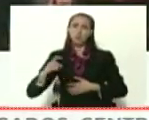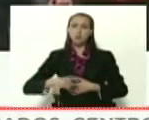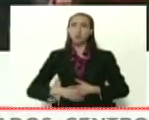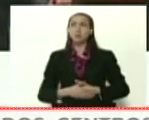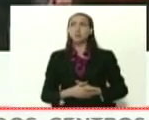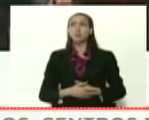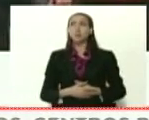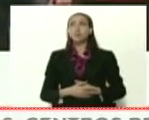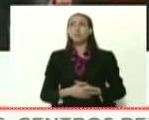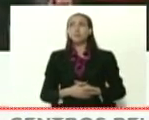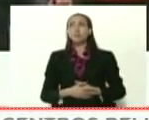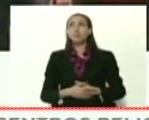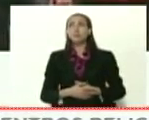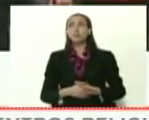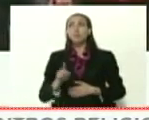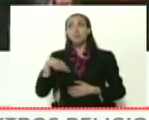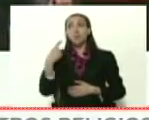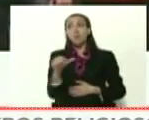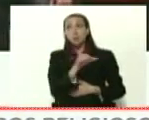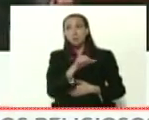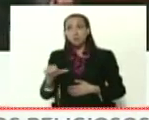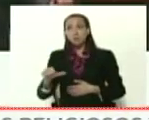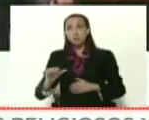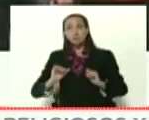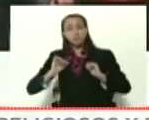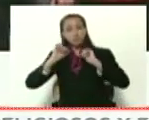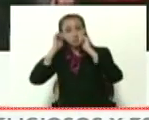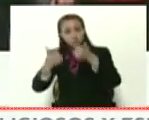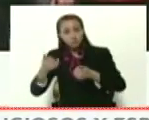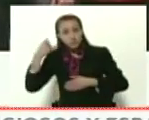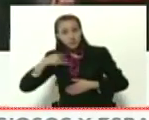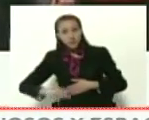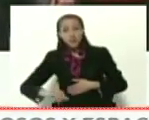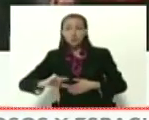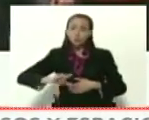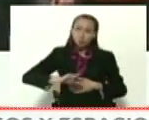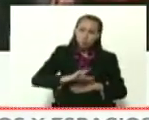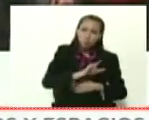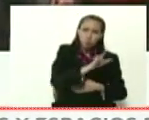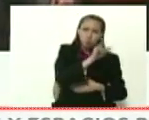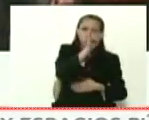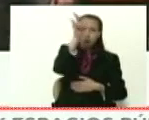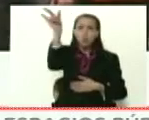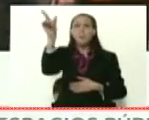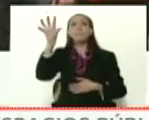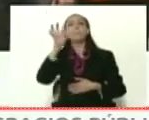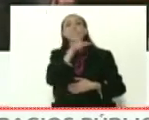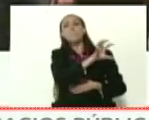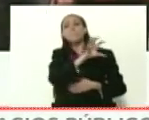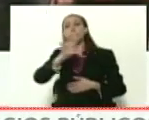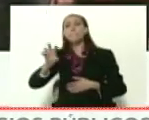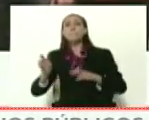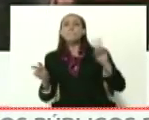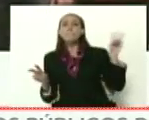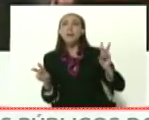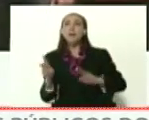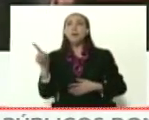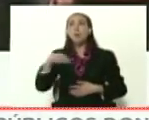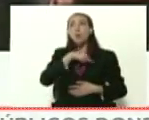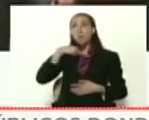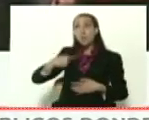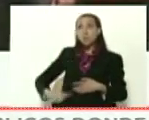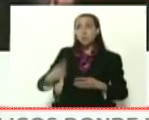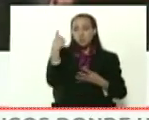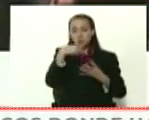necesitan. Así que a partir de la semana que viene existirá un puente aéreo permanente entre China y Venezuela, productos que hemos adquirido